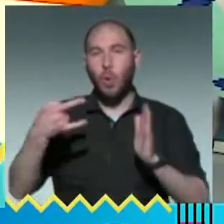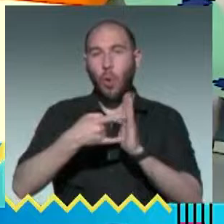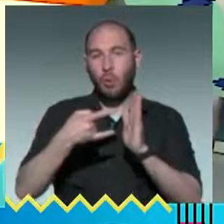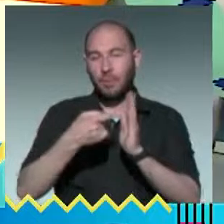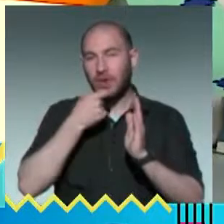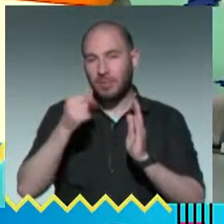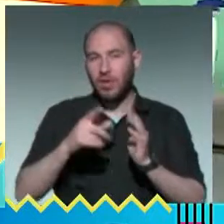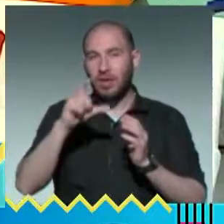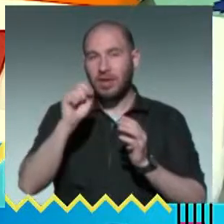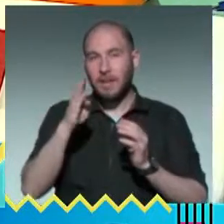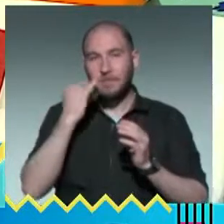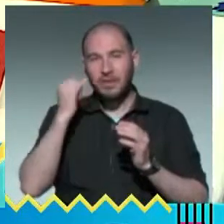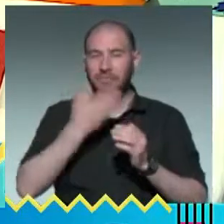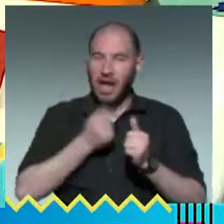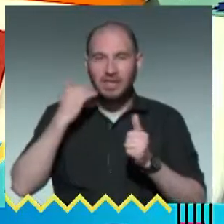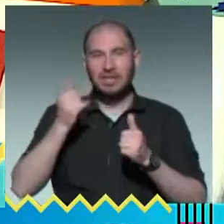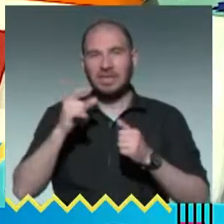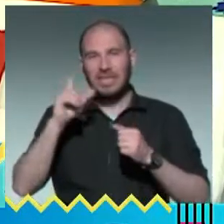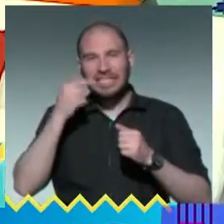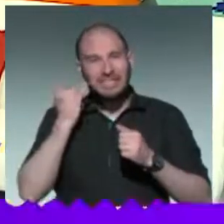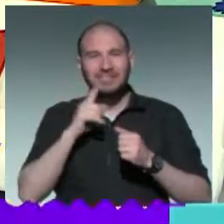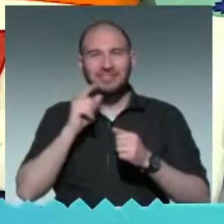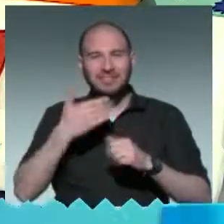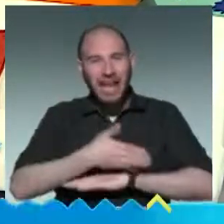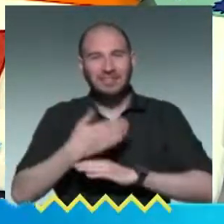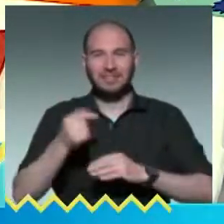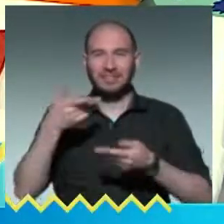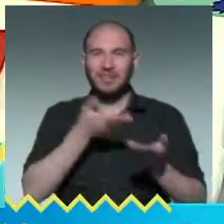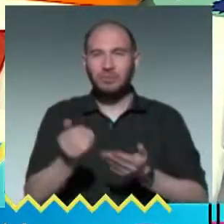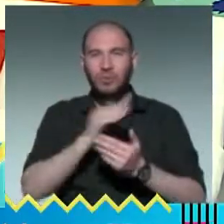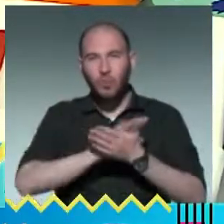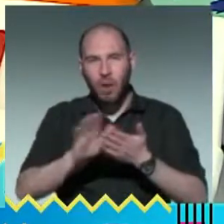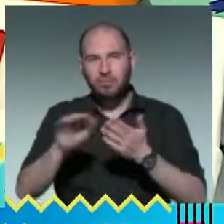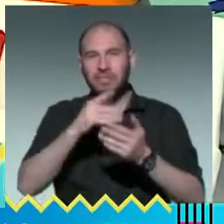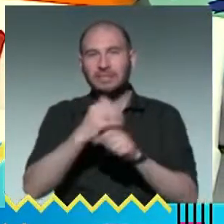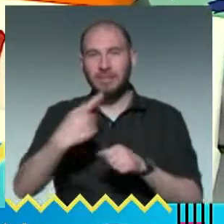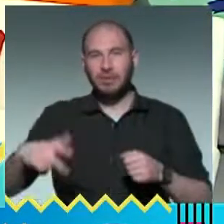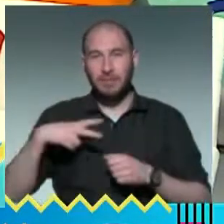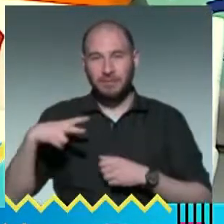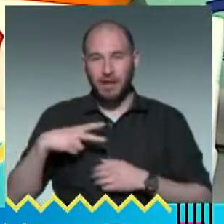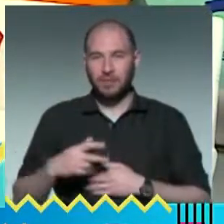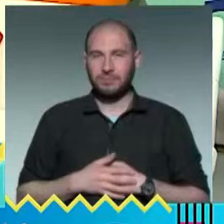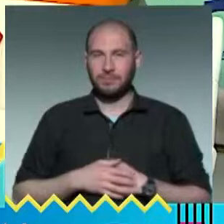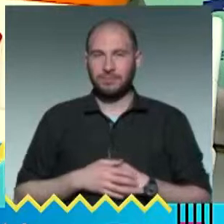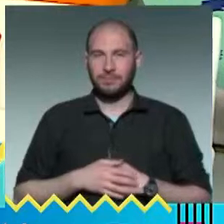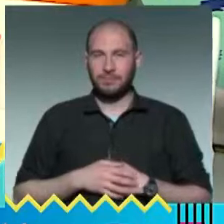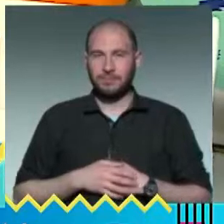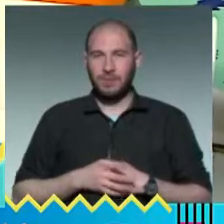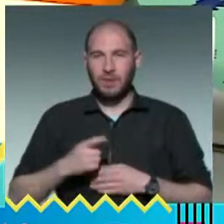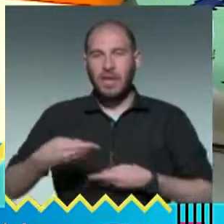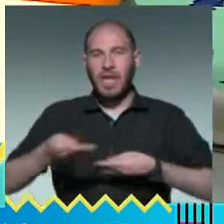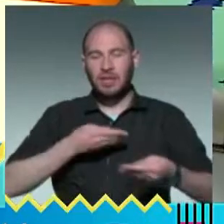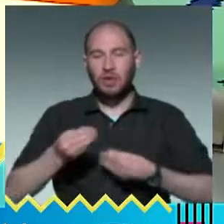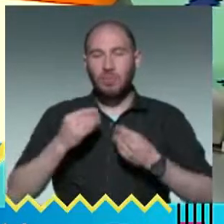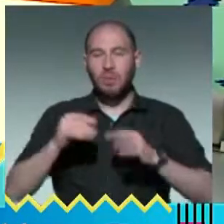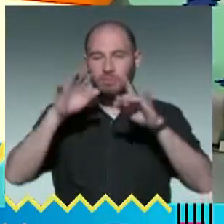por ejemplo, de Cabify, de Easy Taxi. ¿Les suena? Bueno, sí, son nuevos servicios de transporte privado, ¿sí? Que se gestionan a